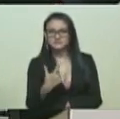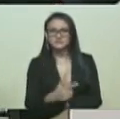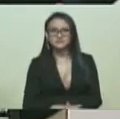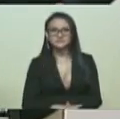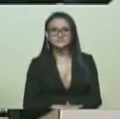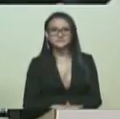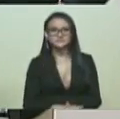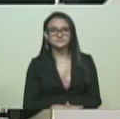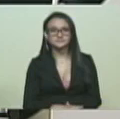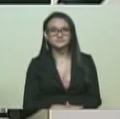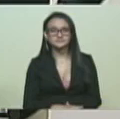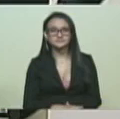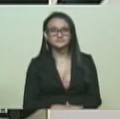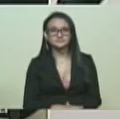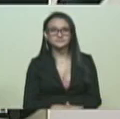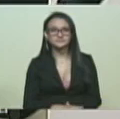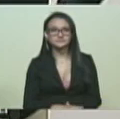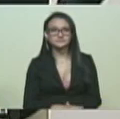Tanto que